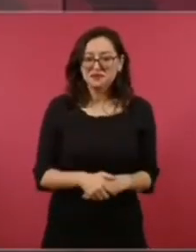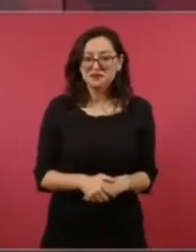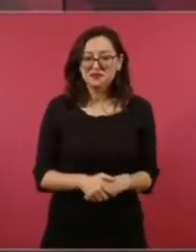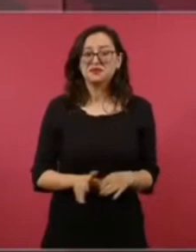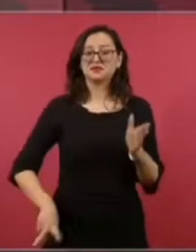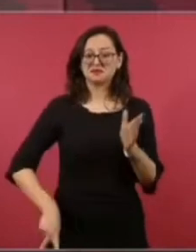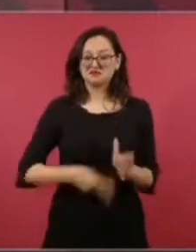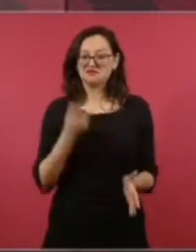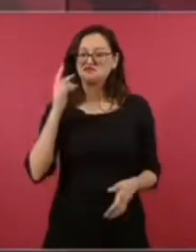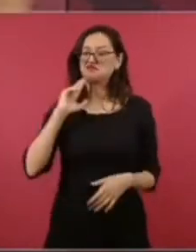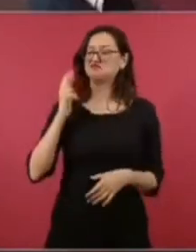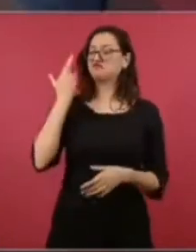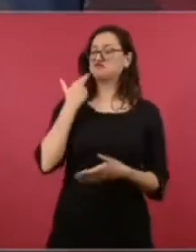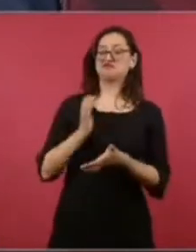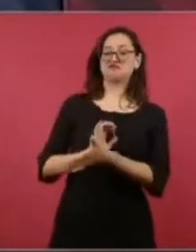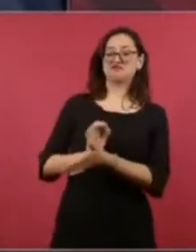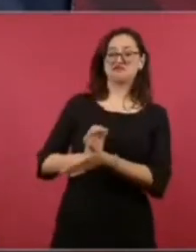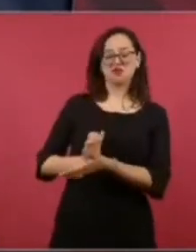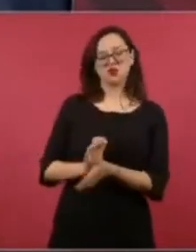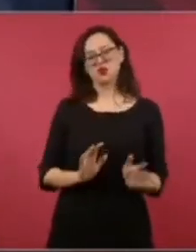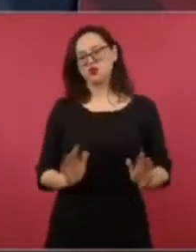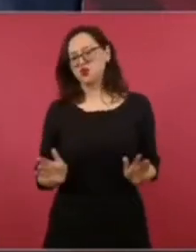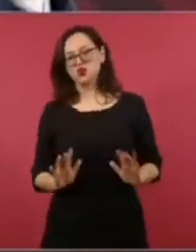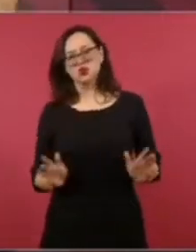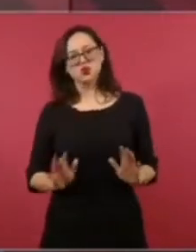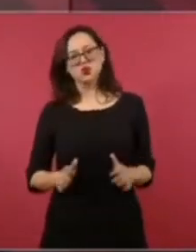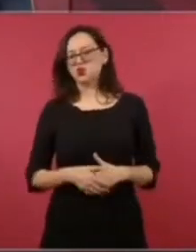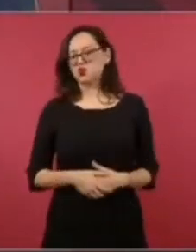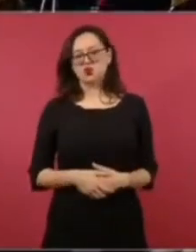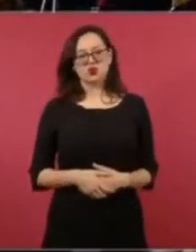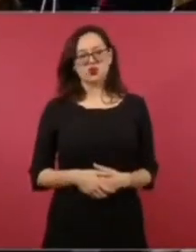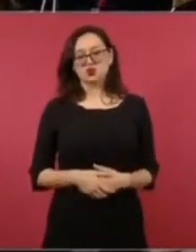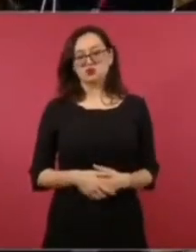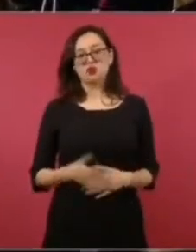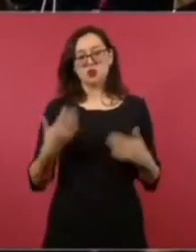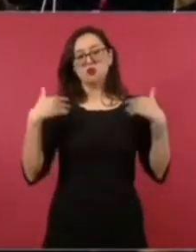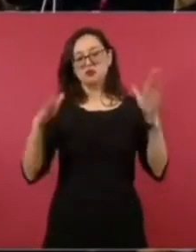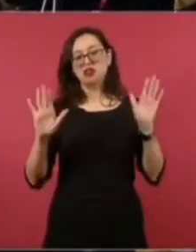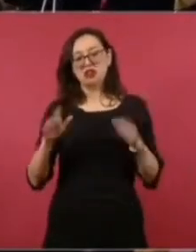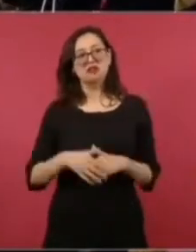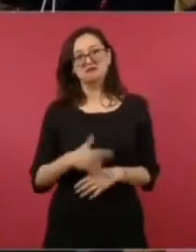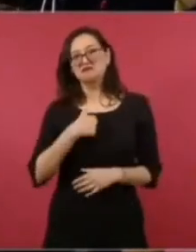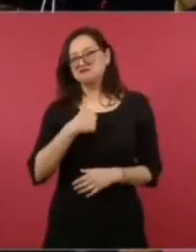ni el clasismo y el racismo. No, sí estaría yo